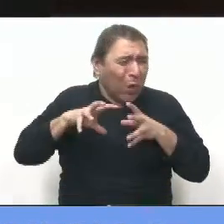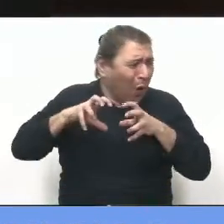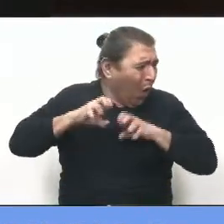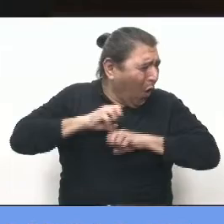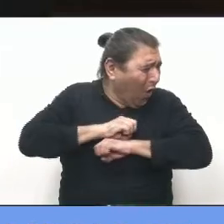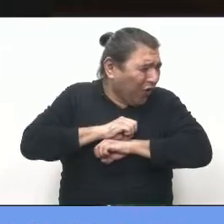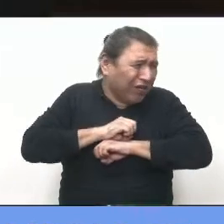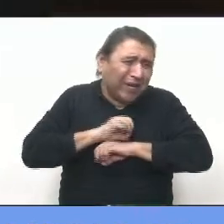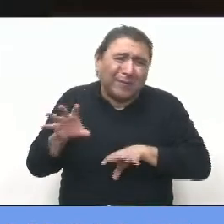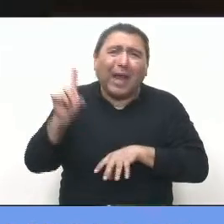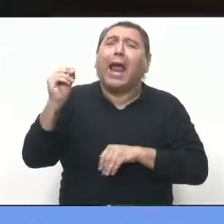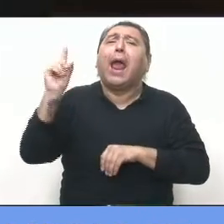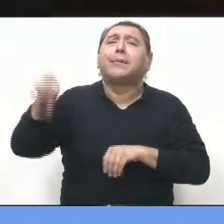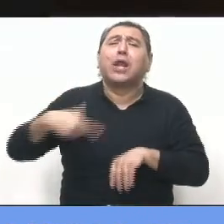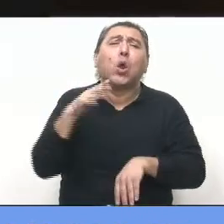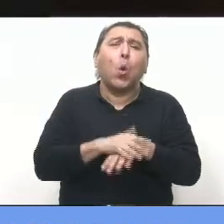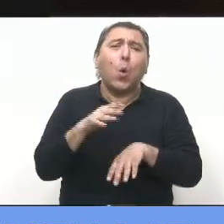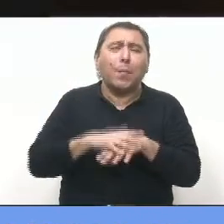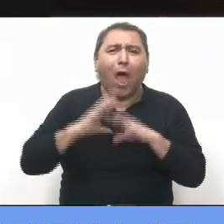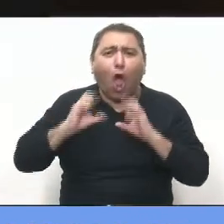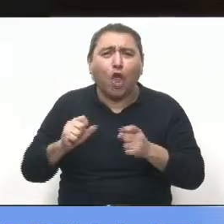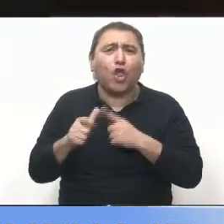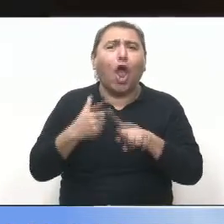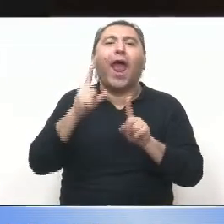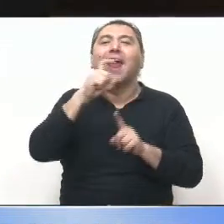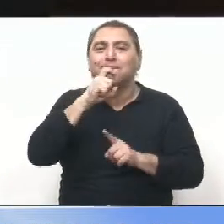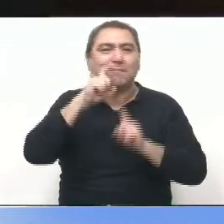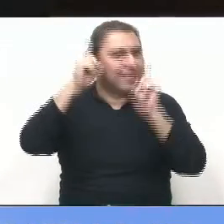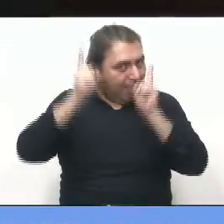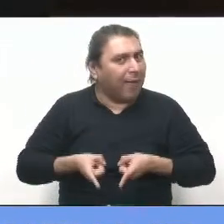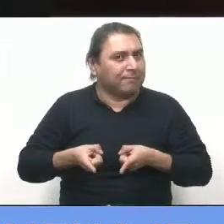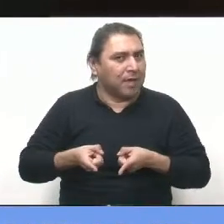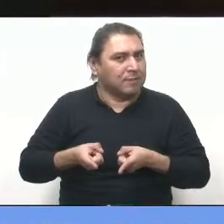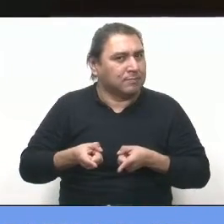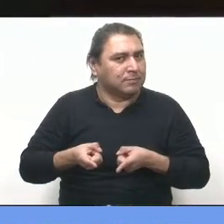fruto del odio y de la envidia. No hay otra explicación para esto.